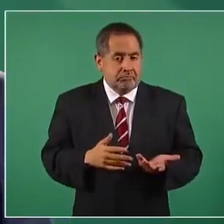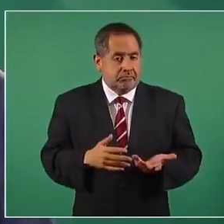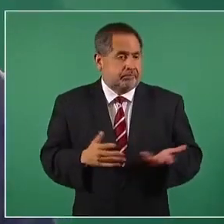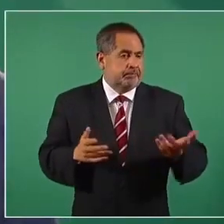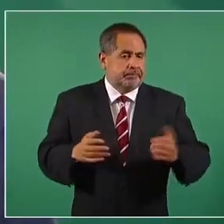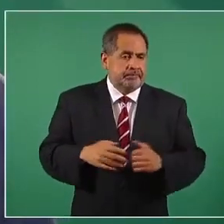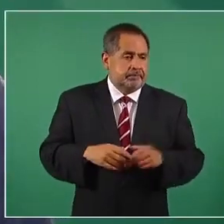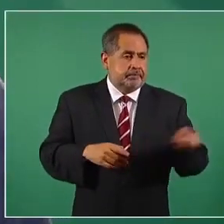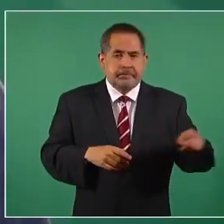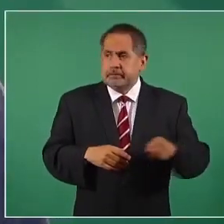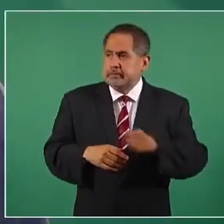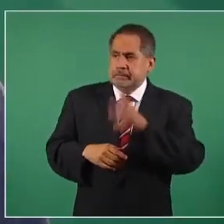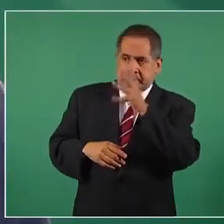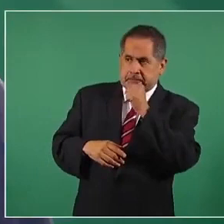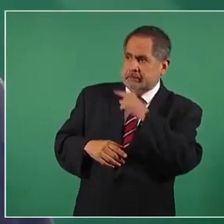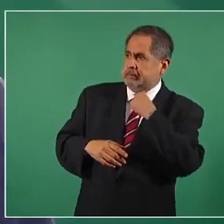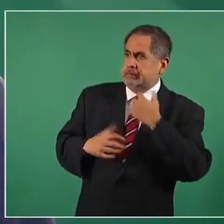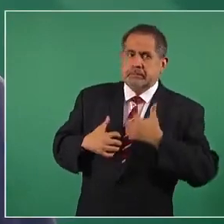podemos